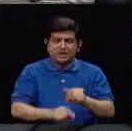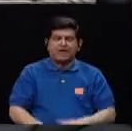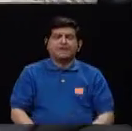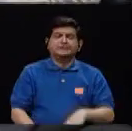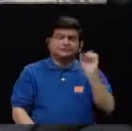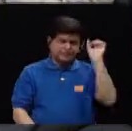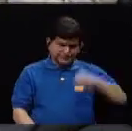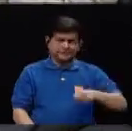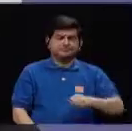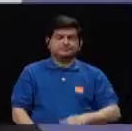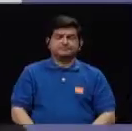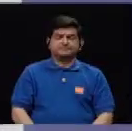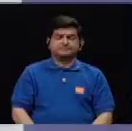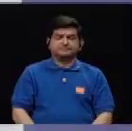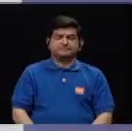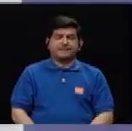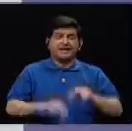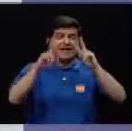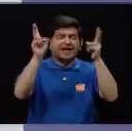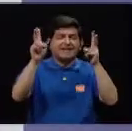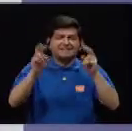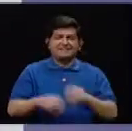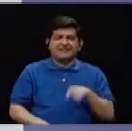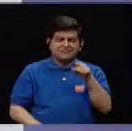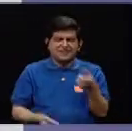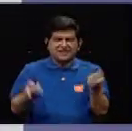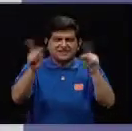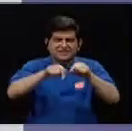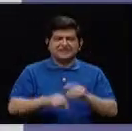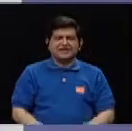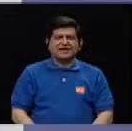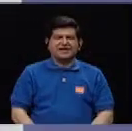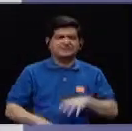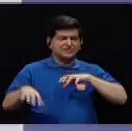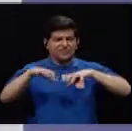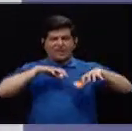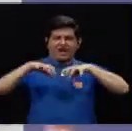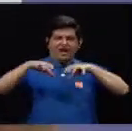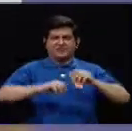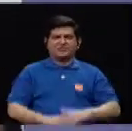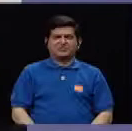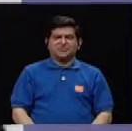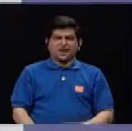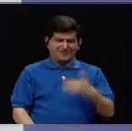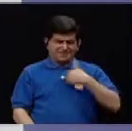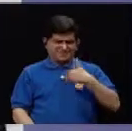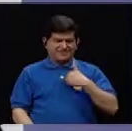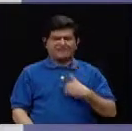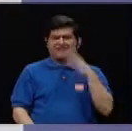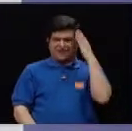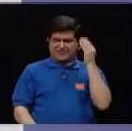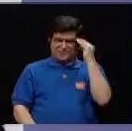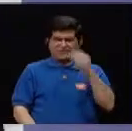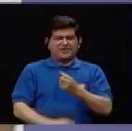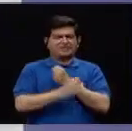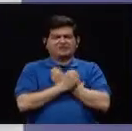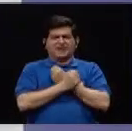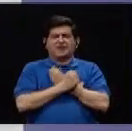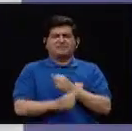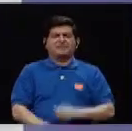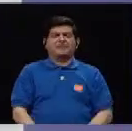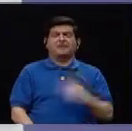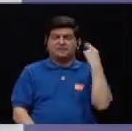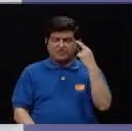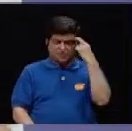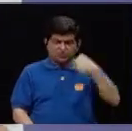Exacto, sí. Por eso el tema de la actuación es para mí, bueno, traerlo y vivirlo y amarlo como lo